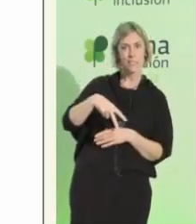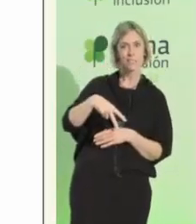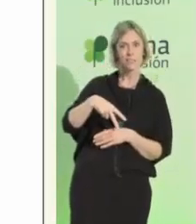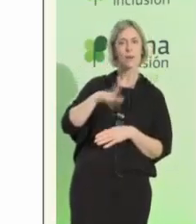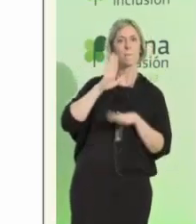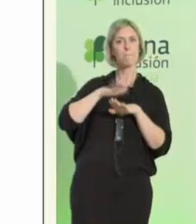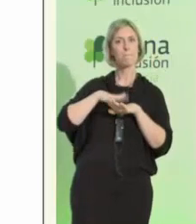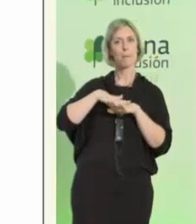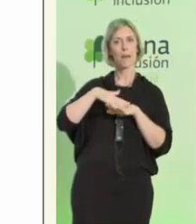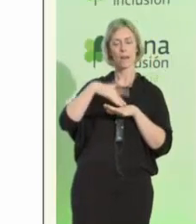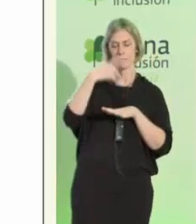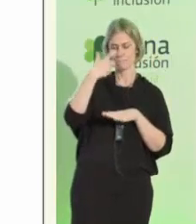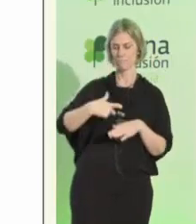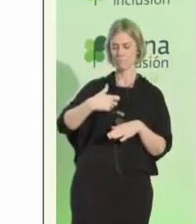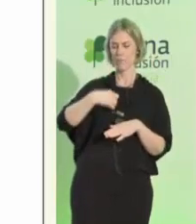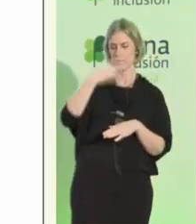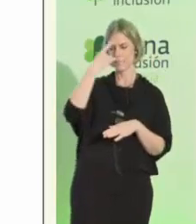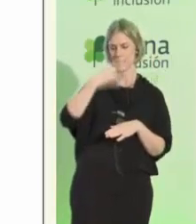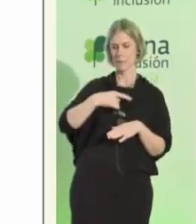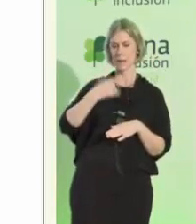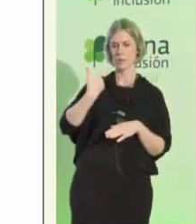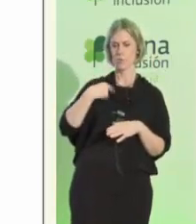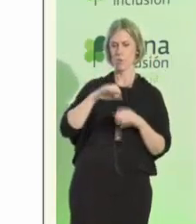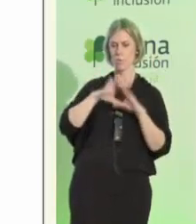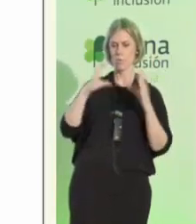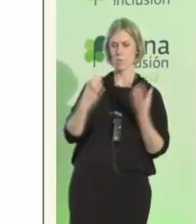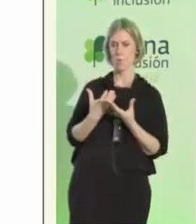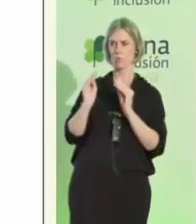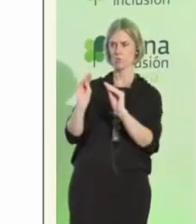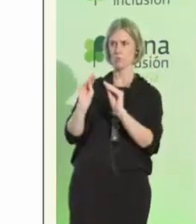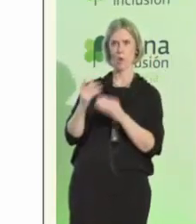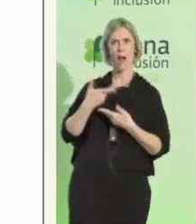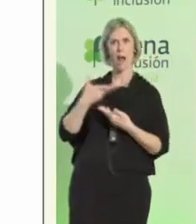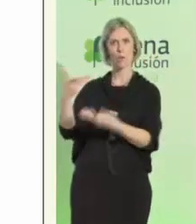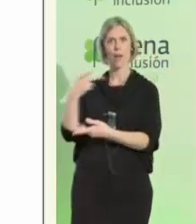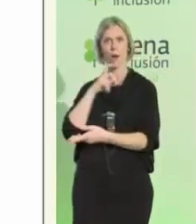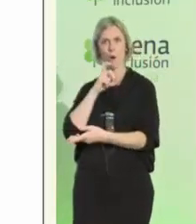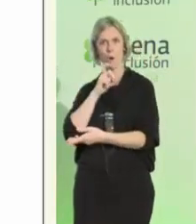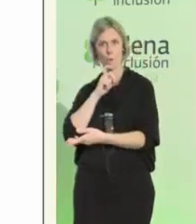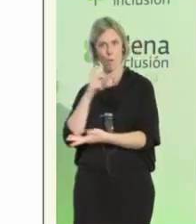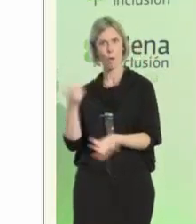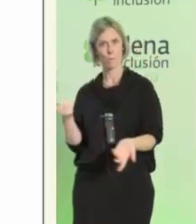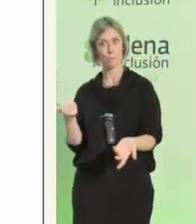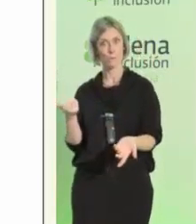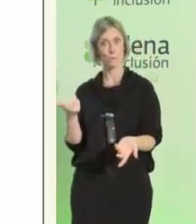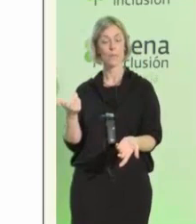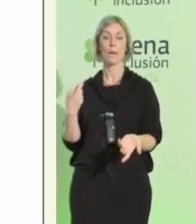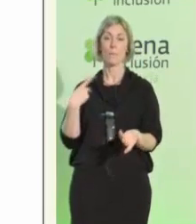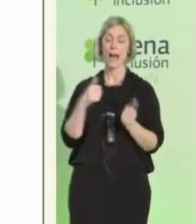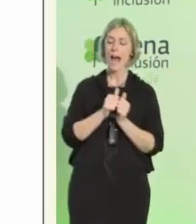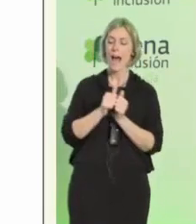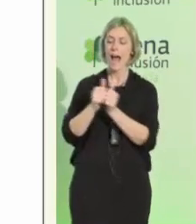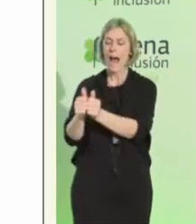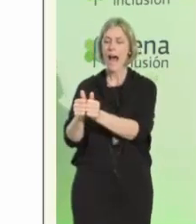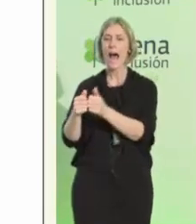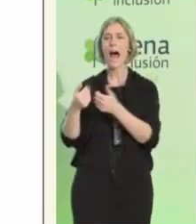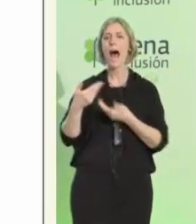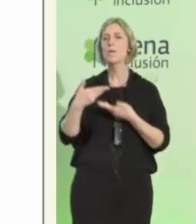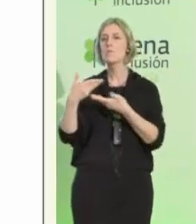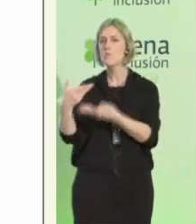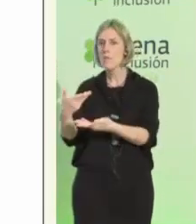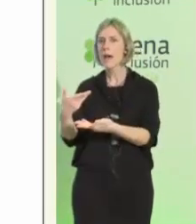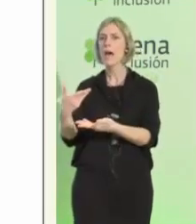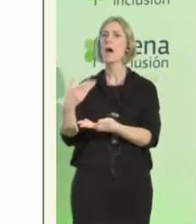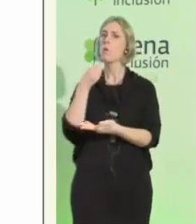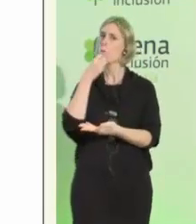cómo lidiar con su mundo. La asistencia siempre es buena, pero siempre hay que respetar la voluntad